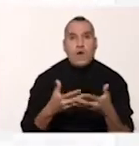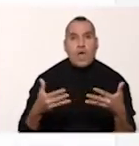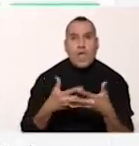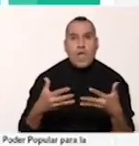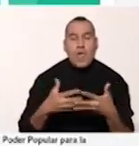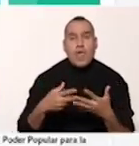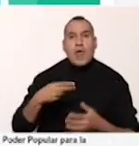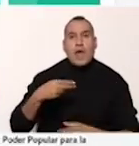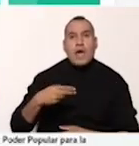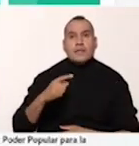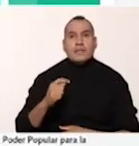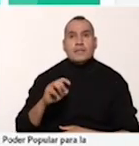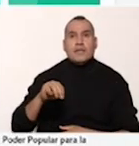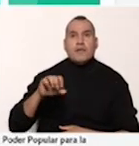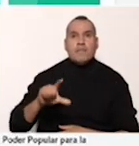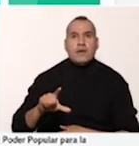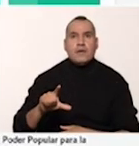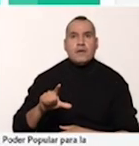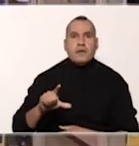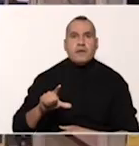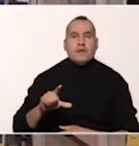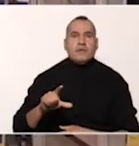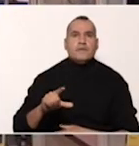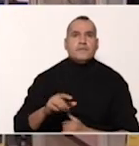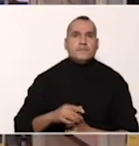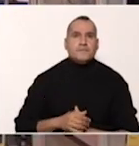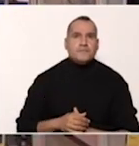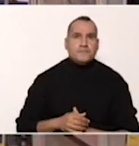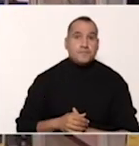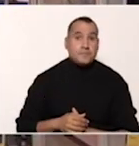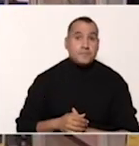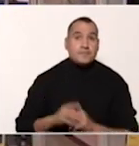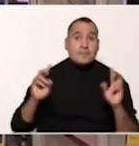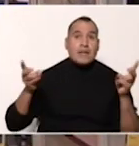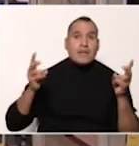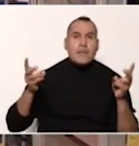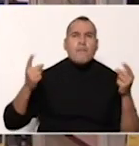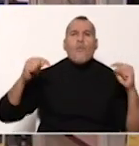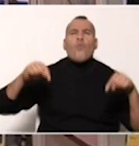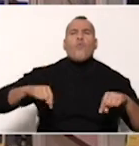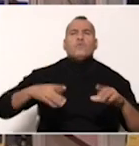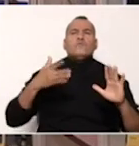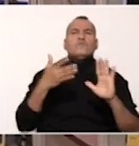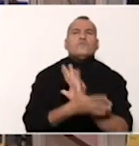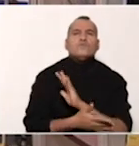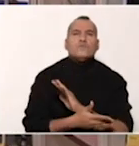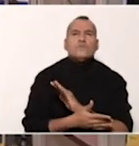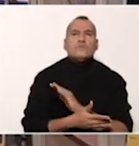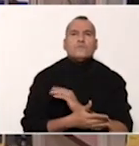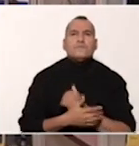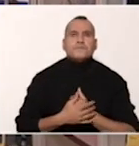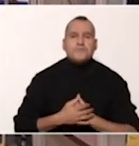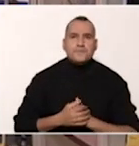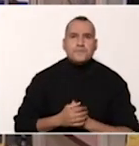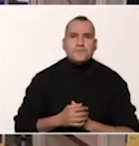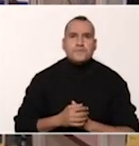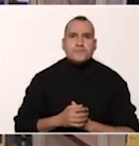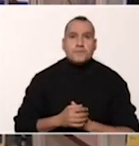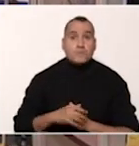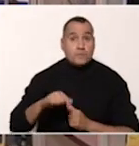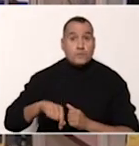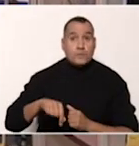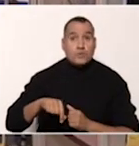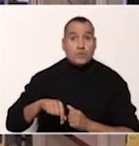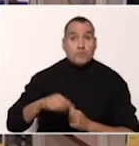español significa lenguaje de marcado de hipertexto. El tema indispensable del día de hoy son los polinomios. Entonces, en este